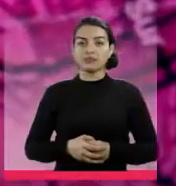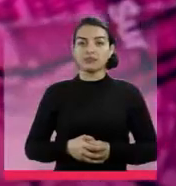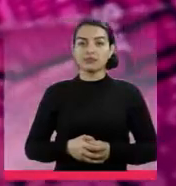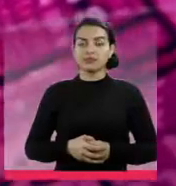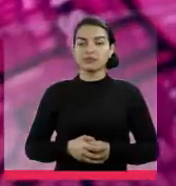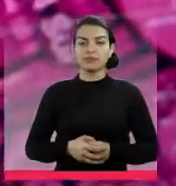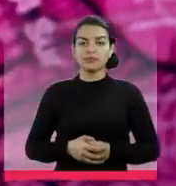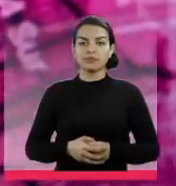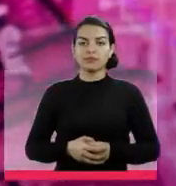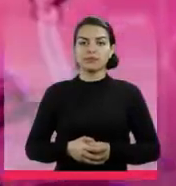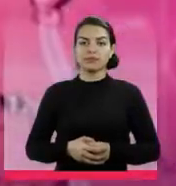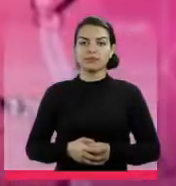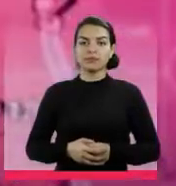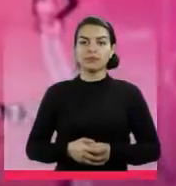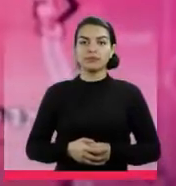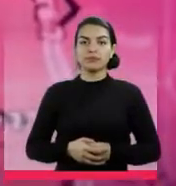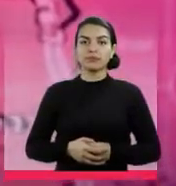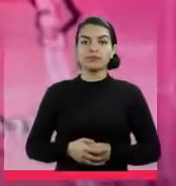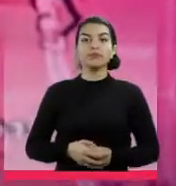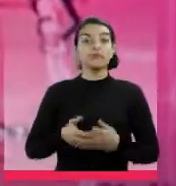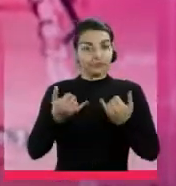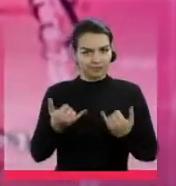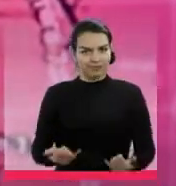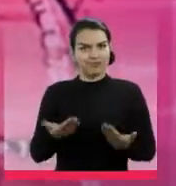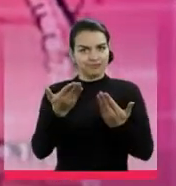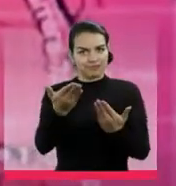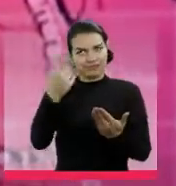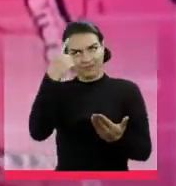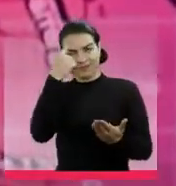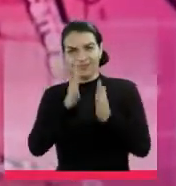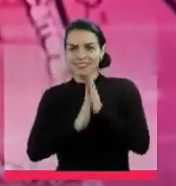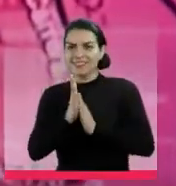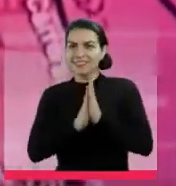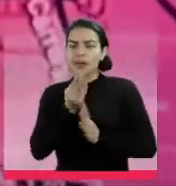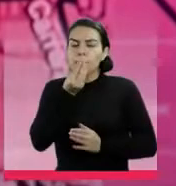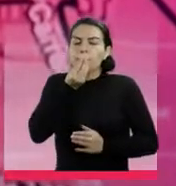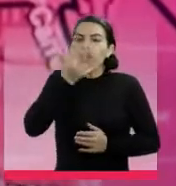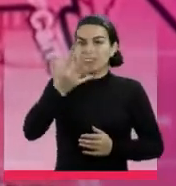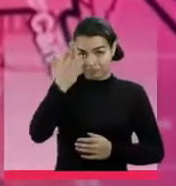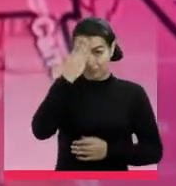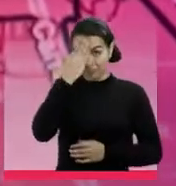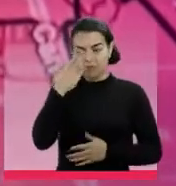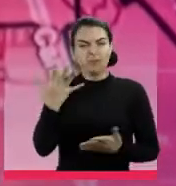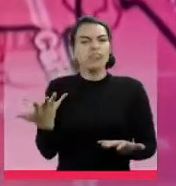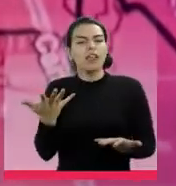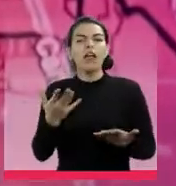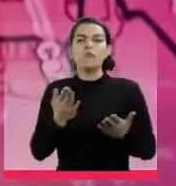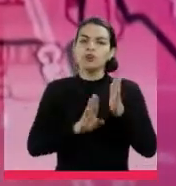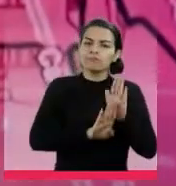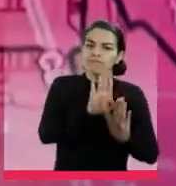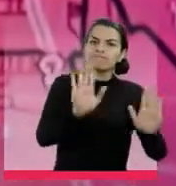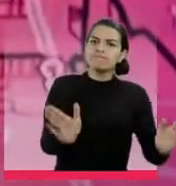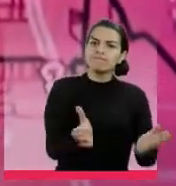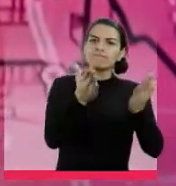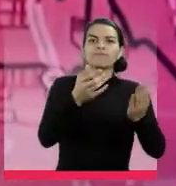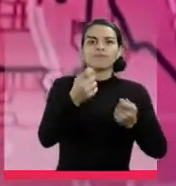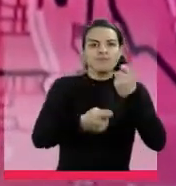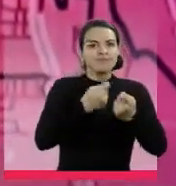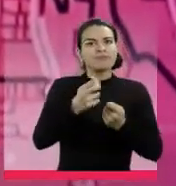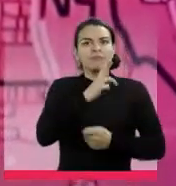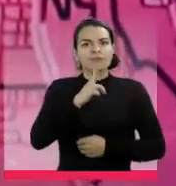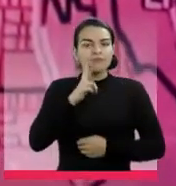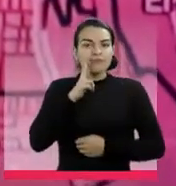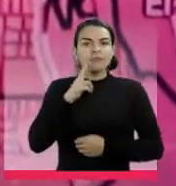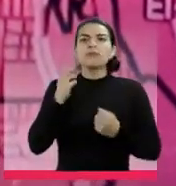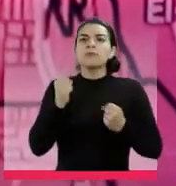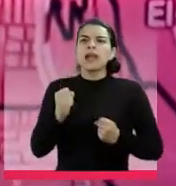y prepare el paladar, porque como una alternativa gastronómica para reactivar a los restaurantes especializados en comida oriental, la ciudad